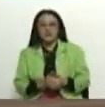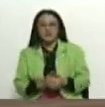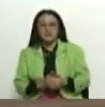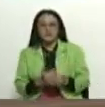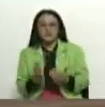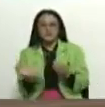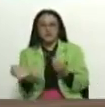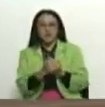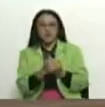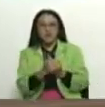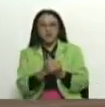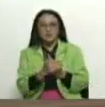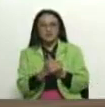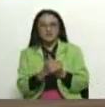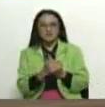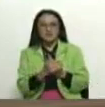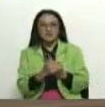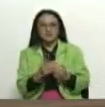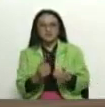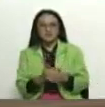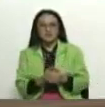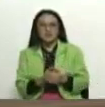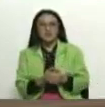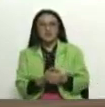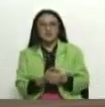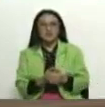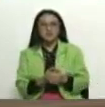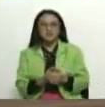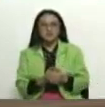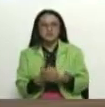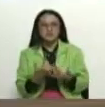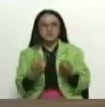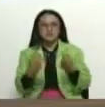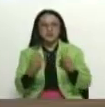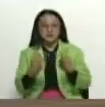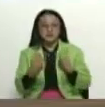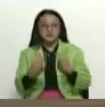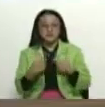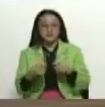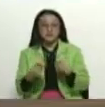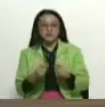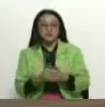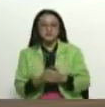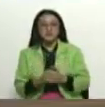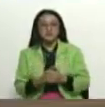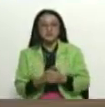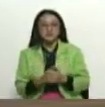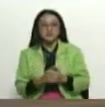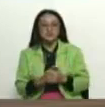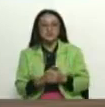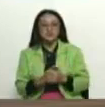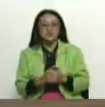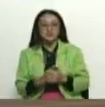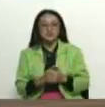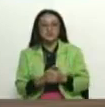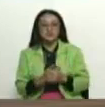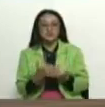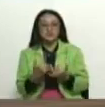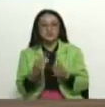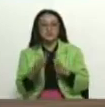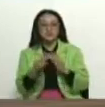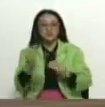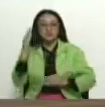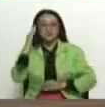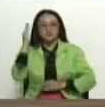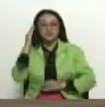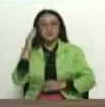esconde, que intenta disfrazarse, pero que es responsable, como todos